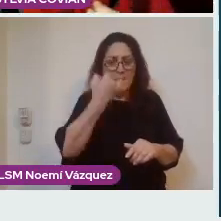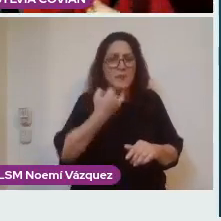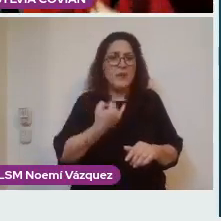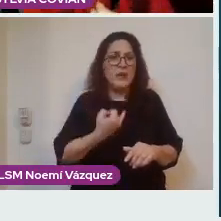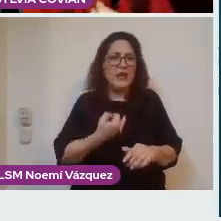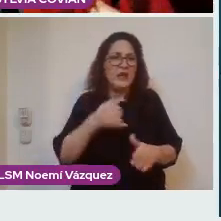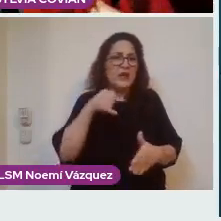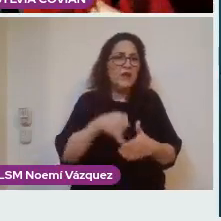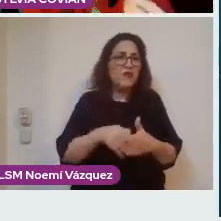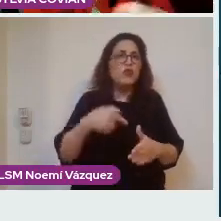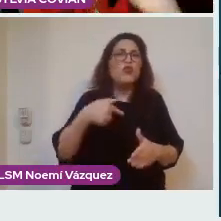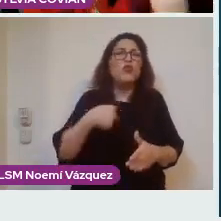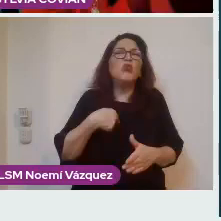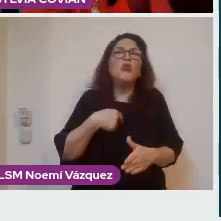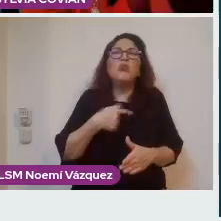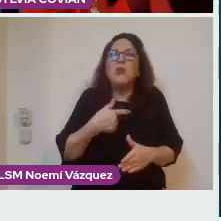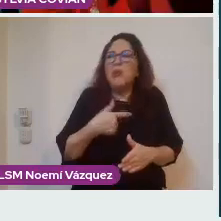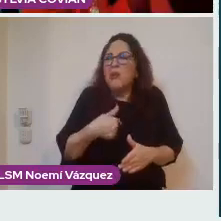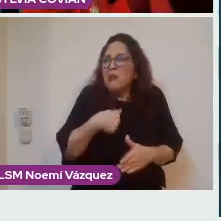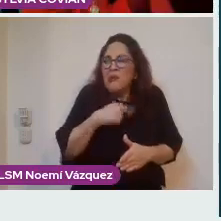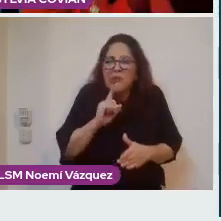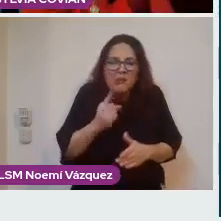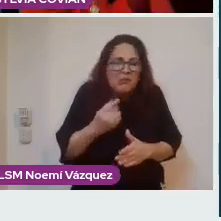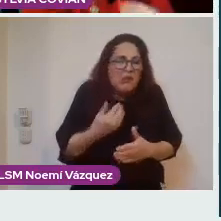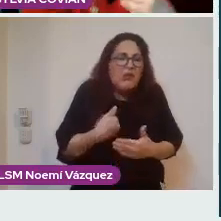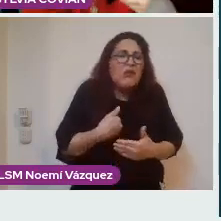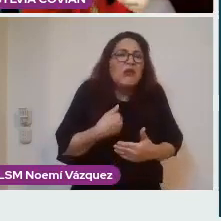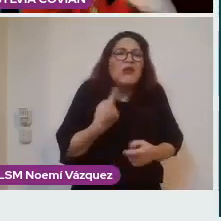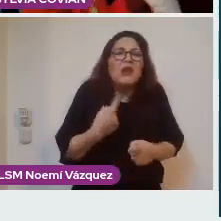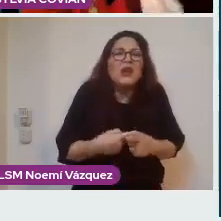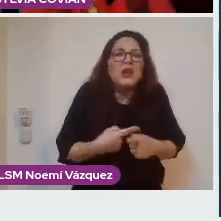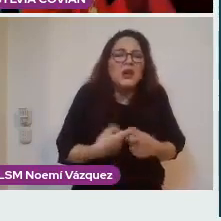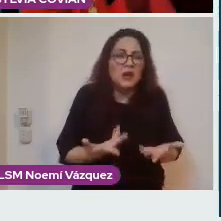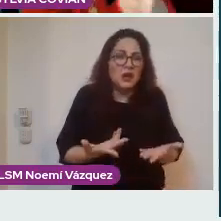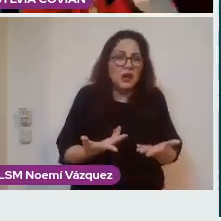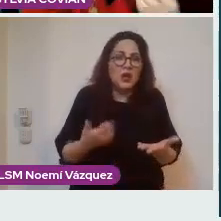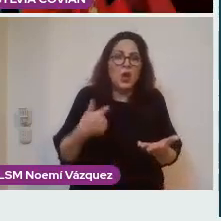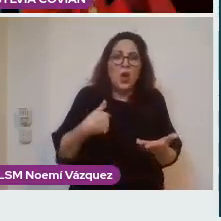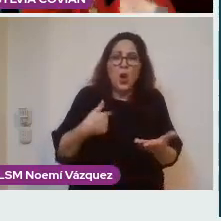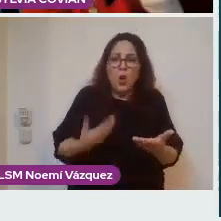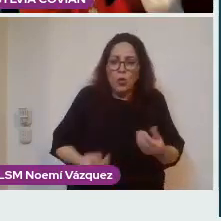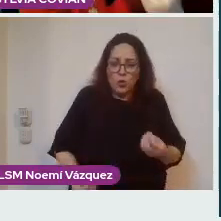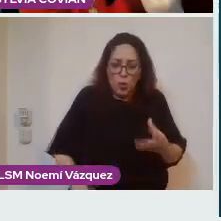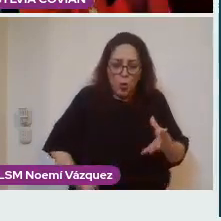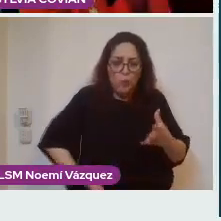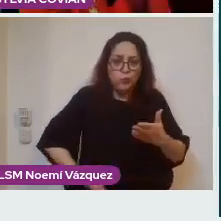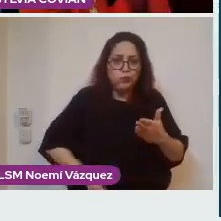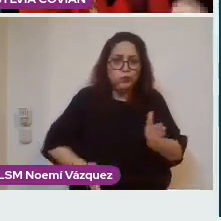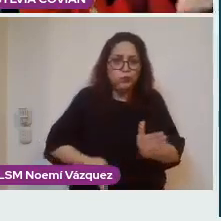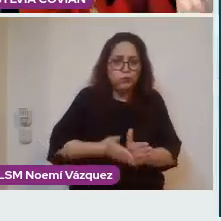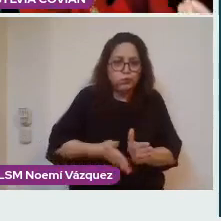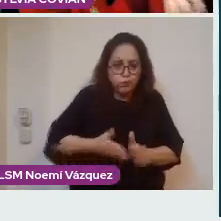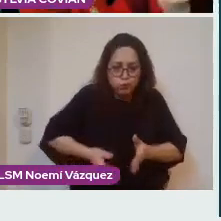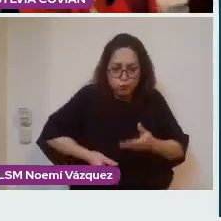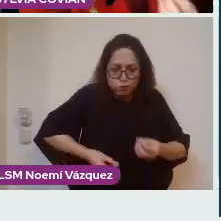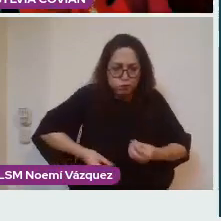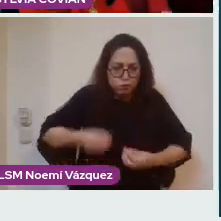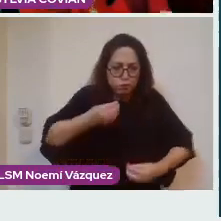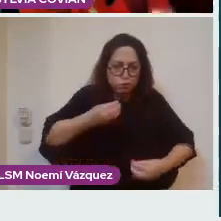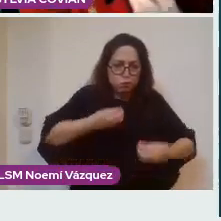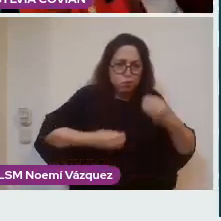cuando se requiere para nuestra buena nutrición, está hablando de que no podemos digerir algo en la vida. El alimento